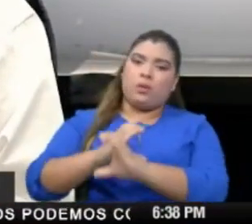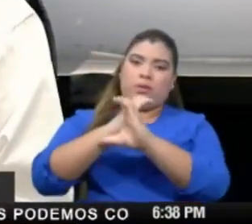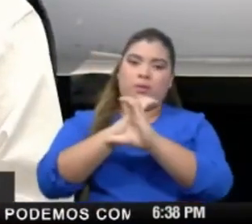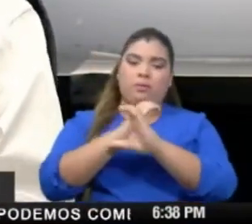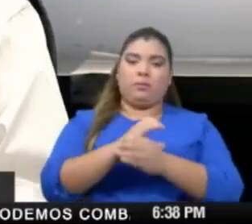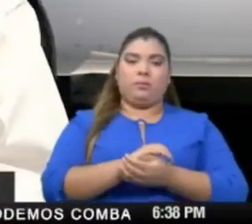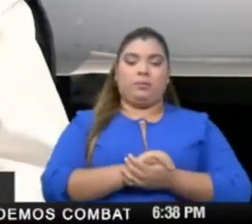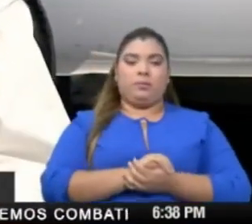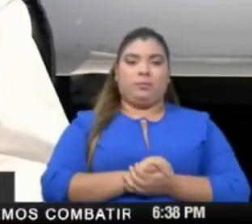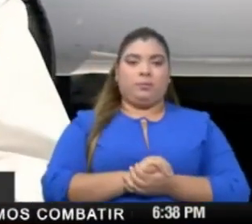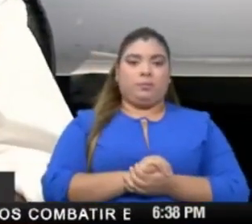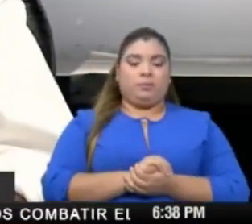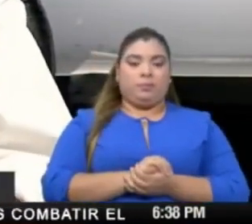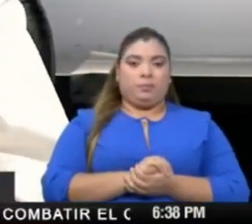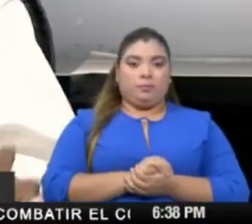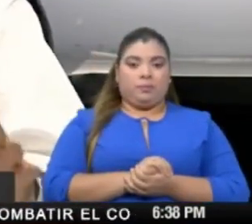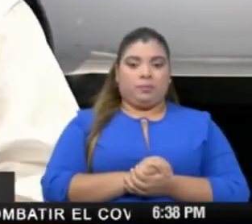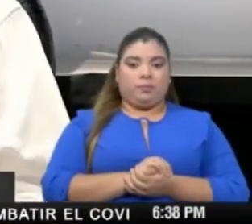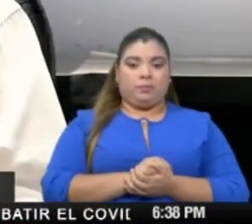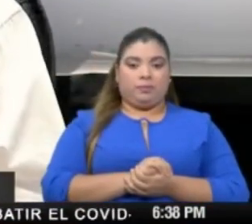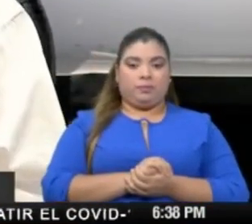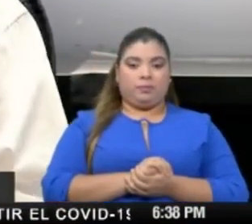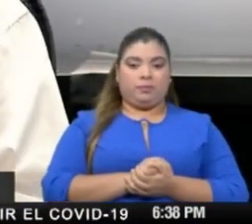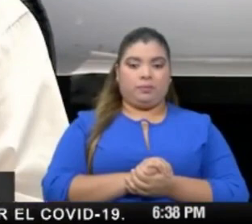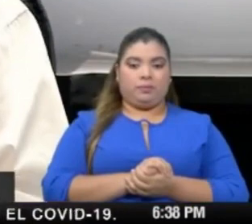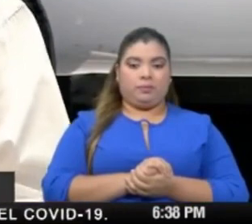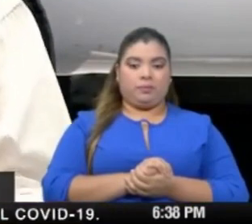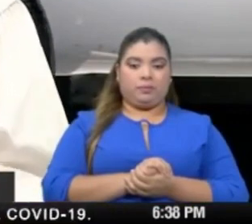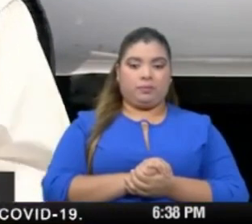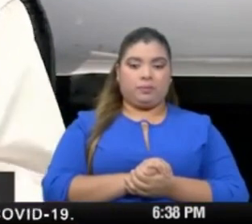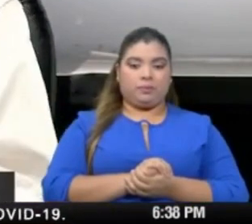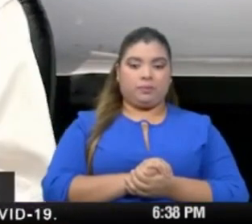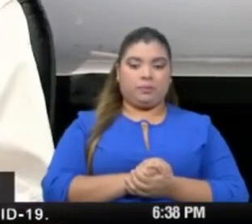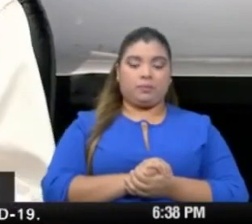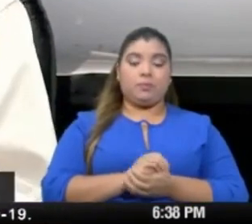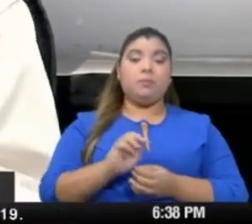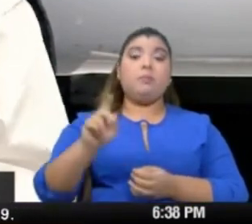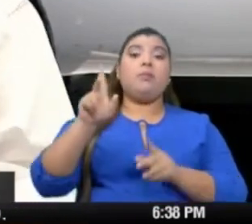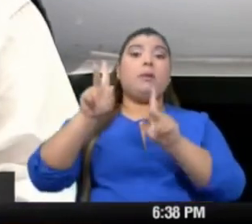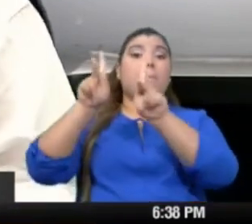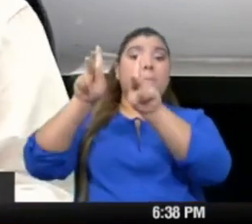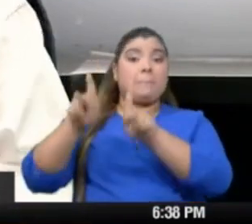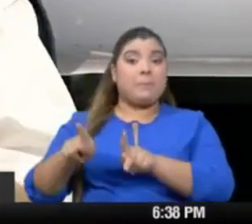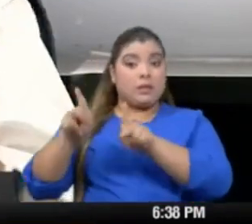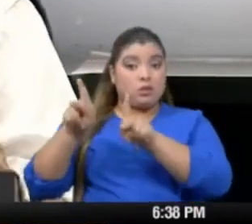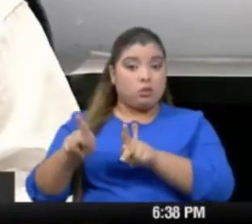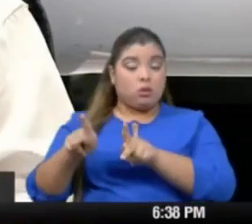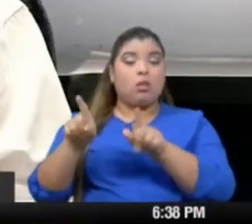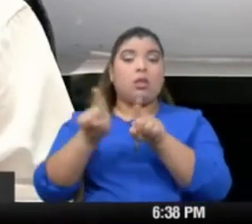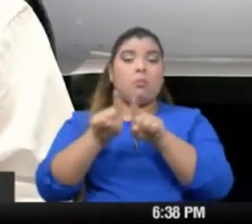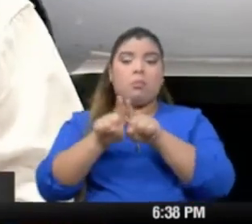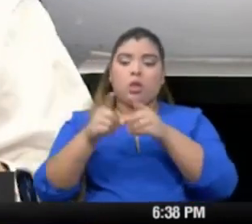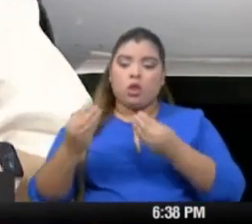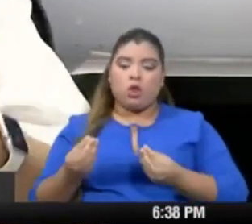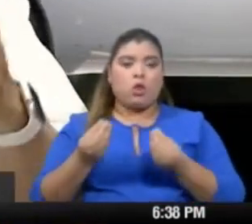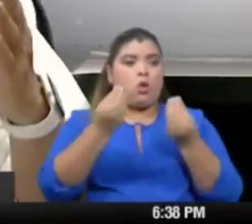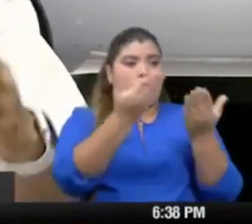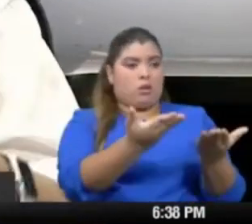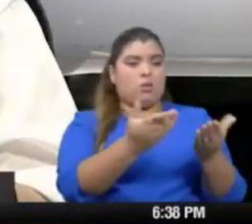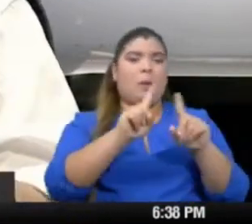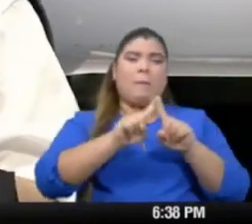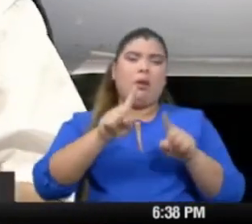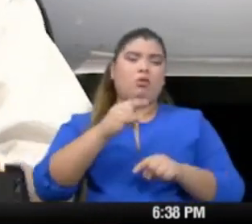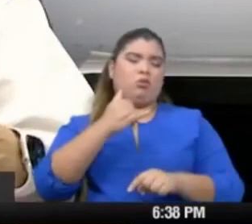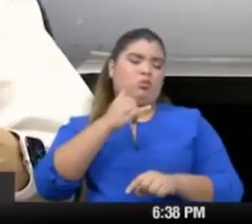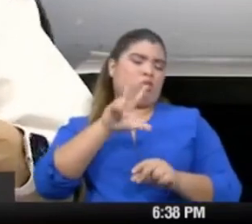anónimo que ha pedido que no se diga su nombre. Y este donante preguntó, ¿qué puedo hacer? Y